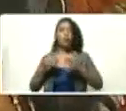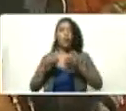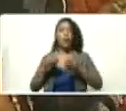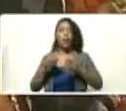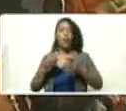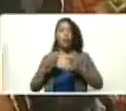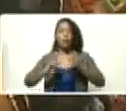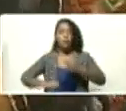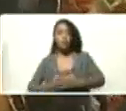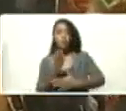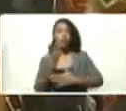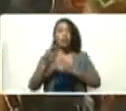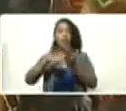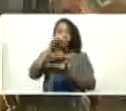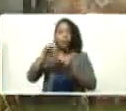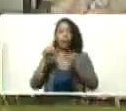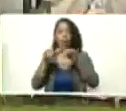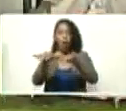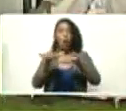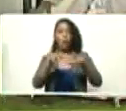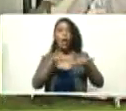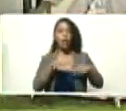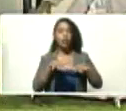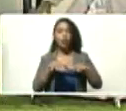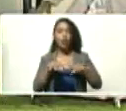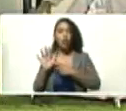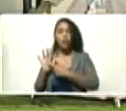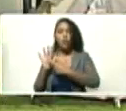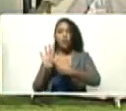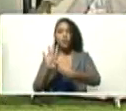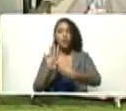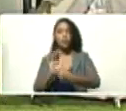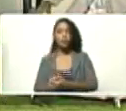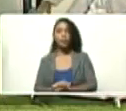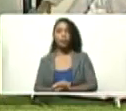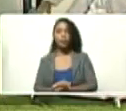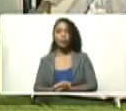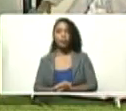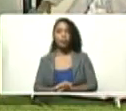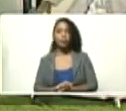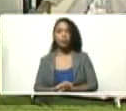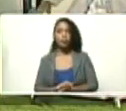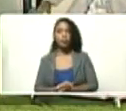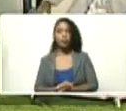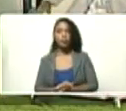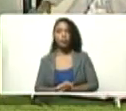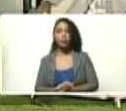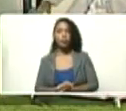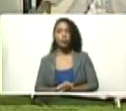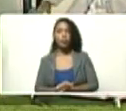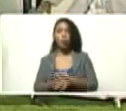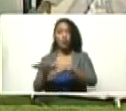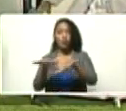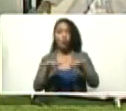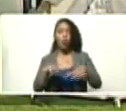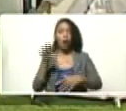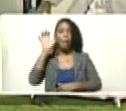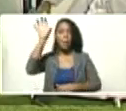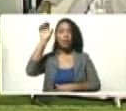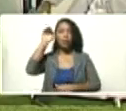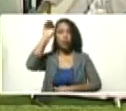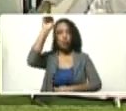el renacimiento de lo bello, de la estética, Benito Iradi, de una estética de la patria